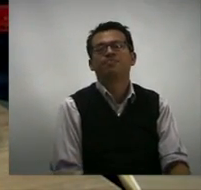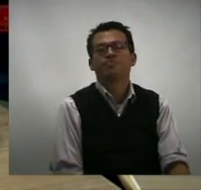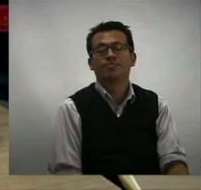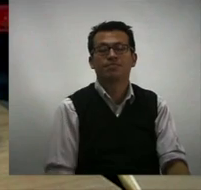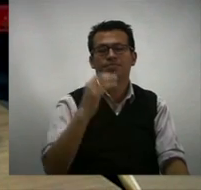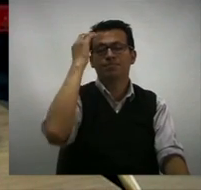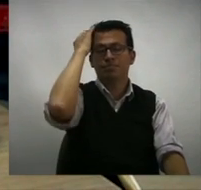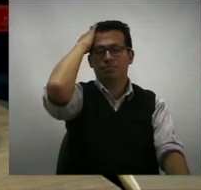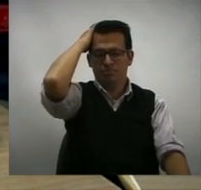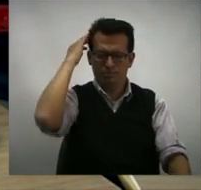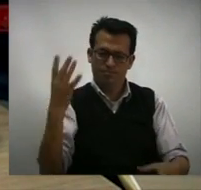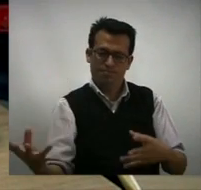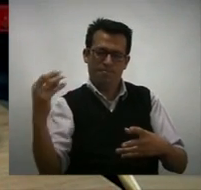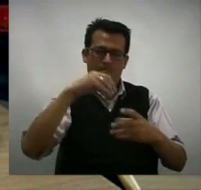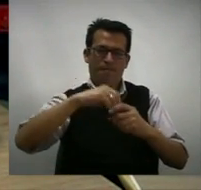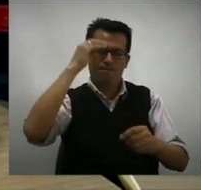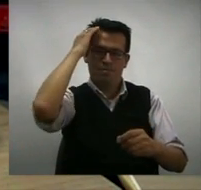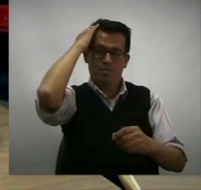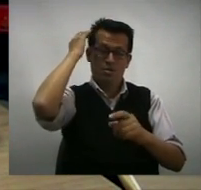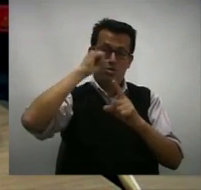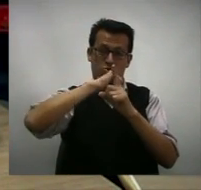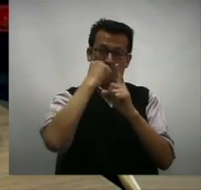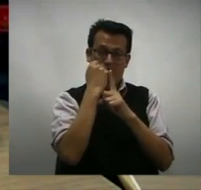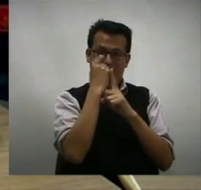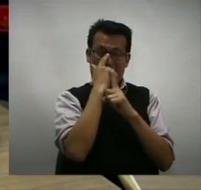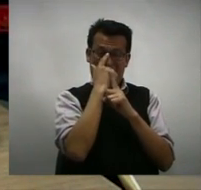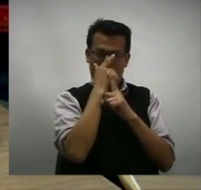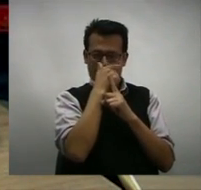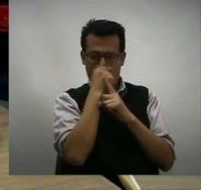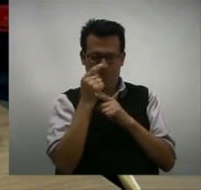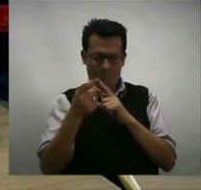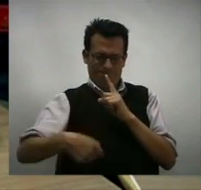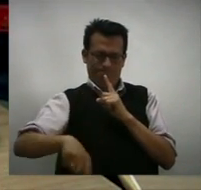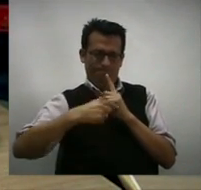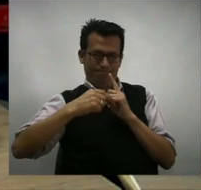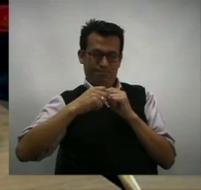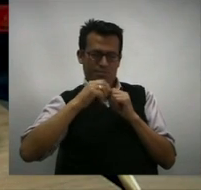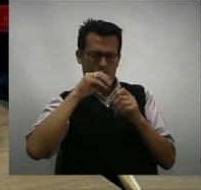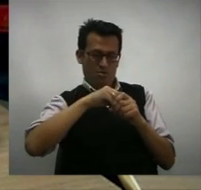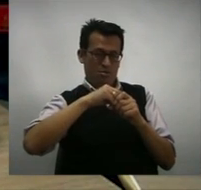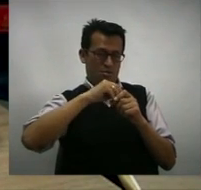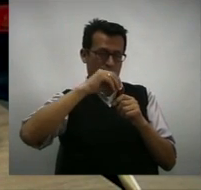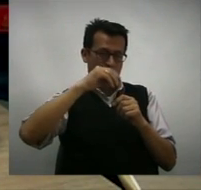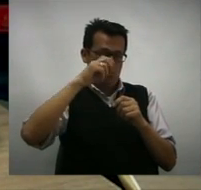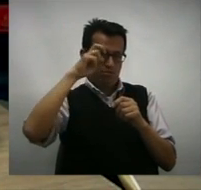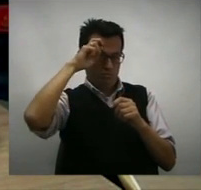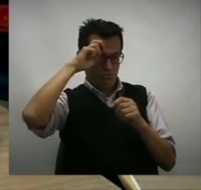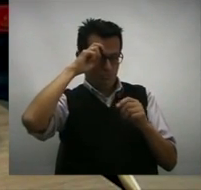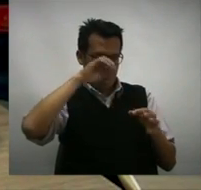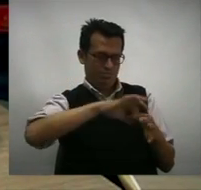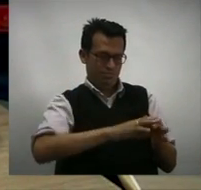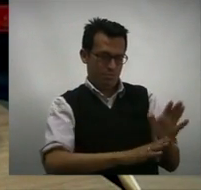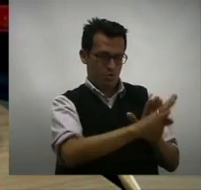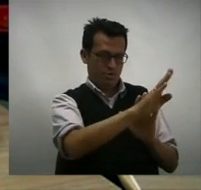La inserción social de esta naciente anatomía se da gracias a la interacción entre la razón, el progreso y el internamiento, las primeras